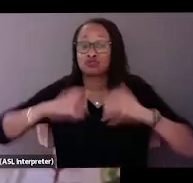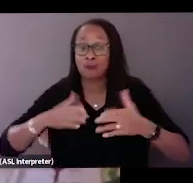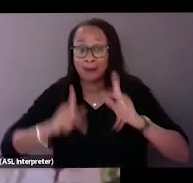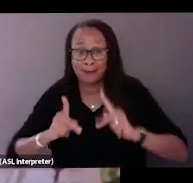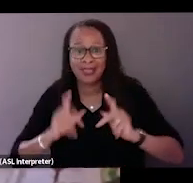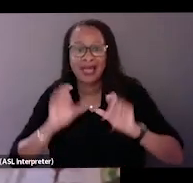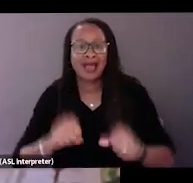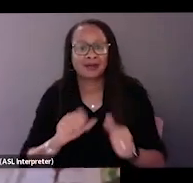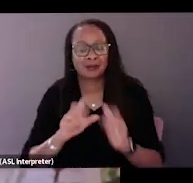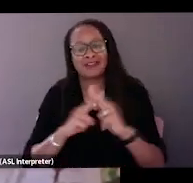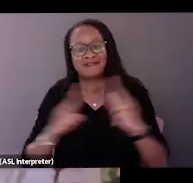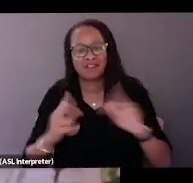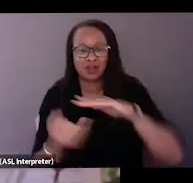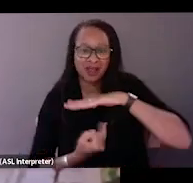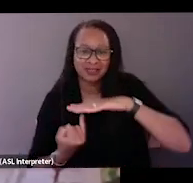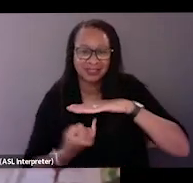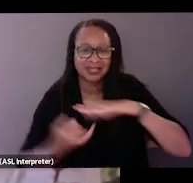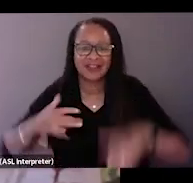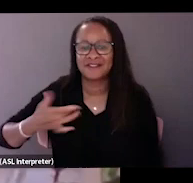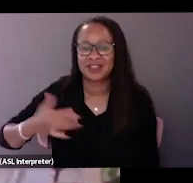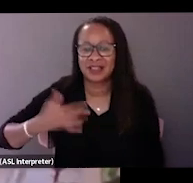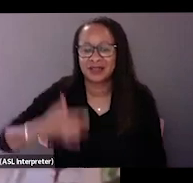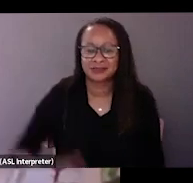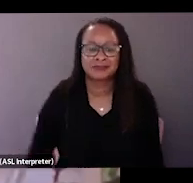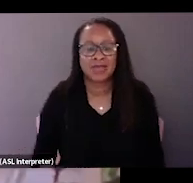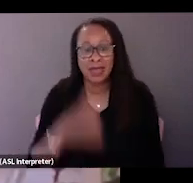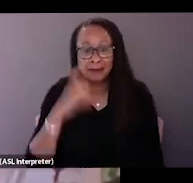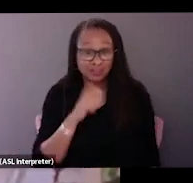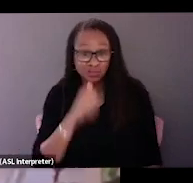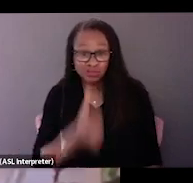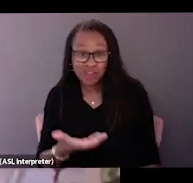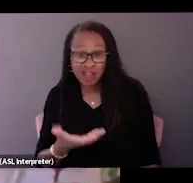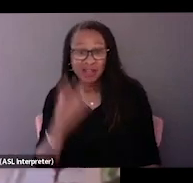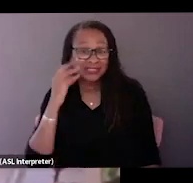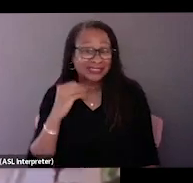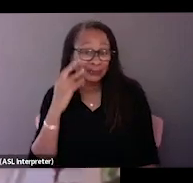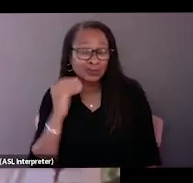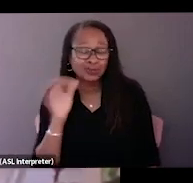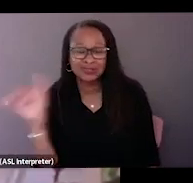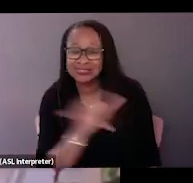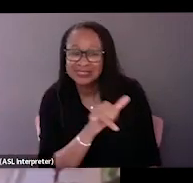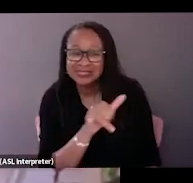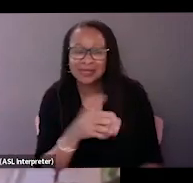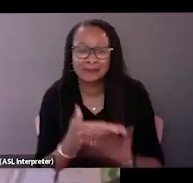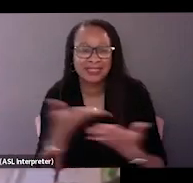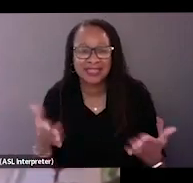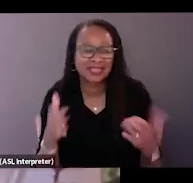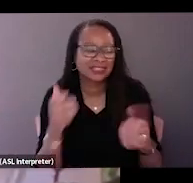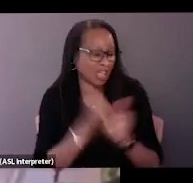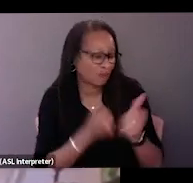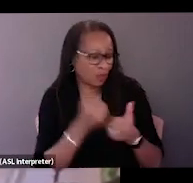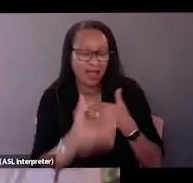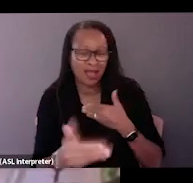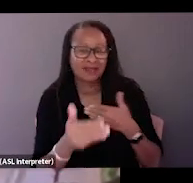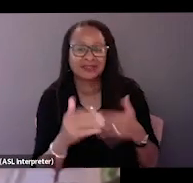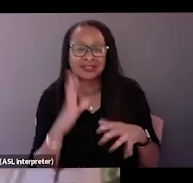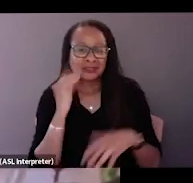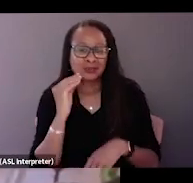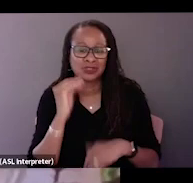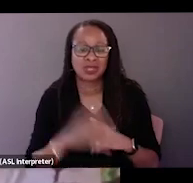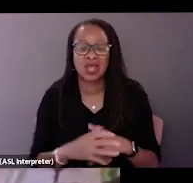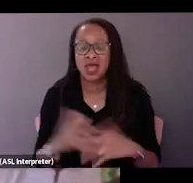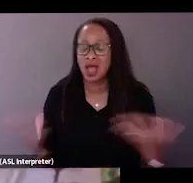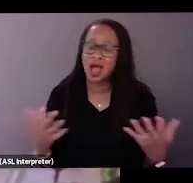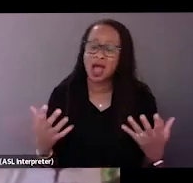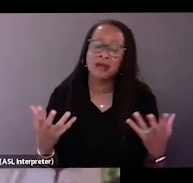that can be very isolating because you're not experiencing the same thing that everybody else is experiencing. So I wondered